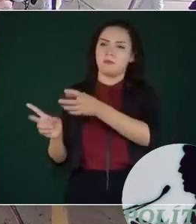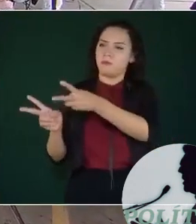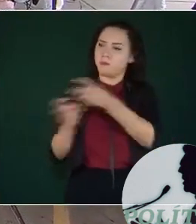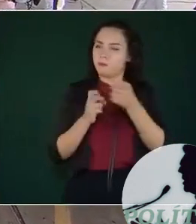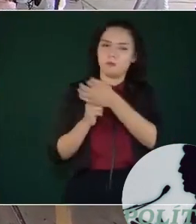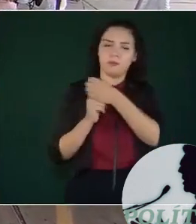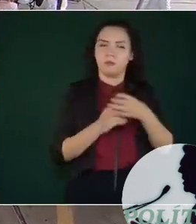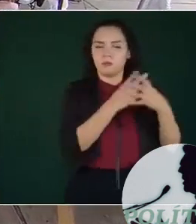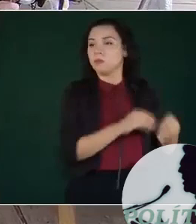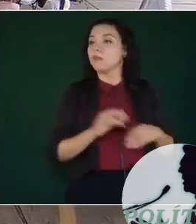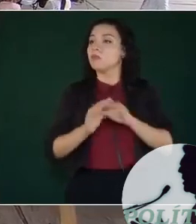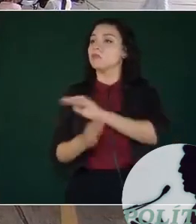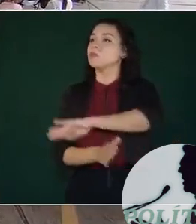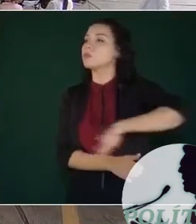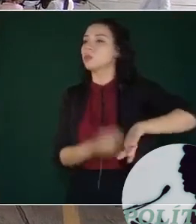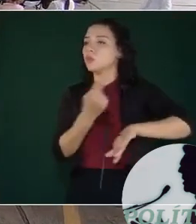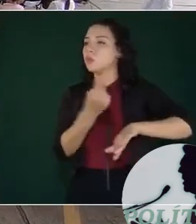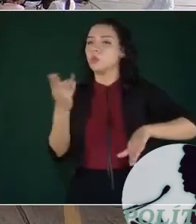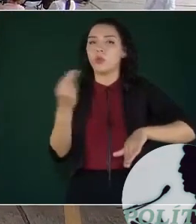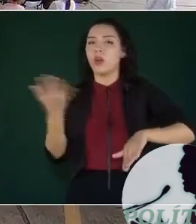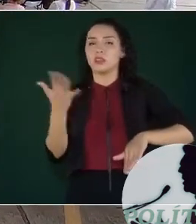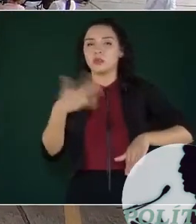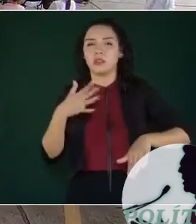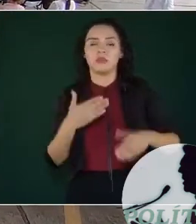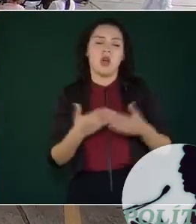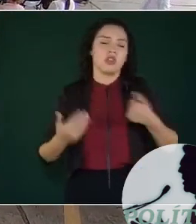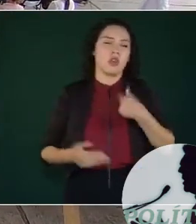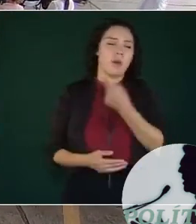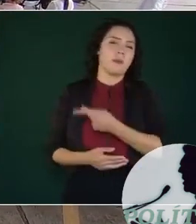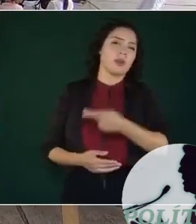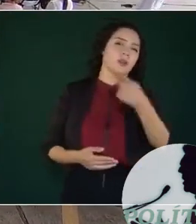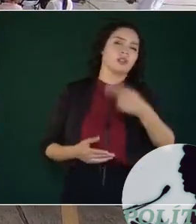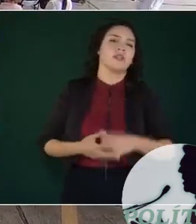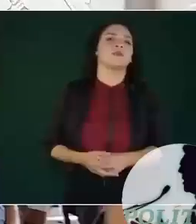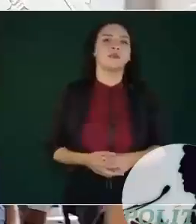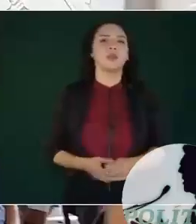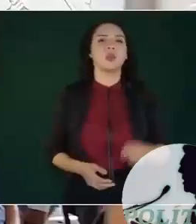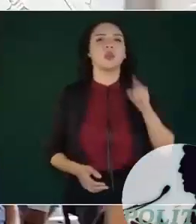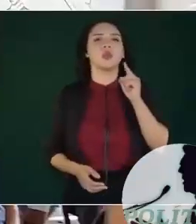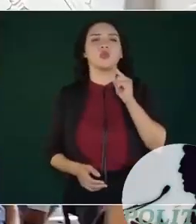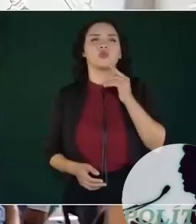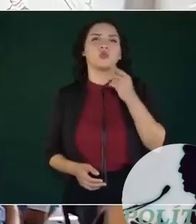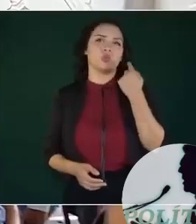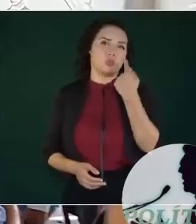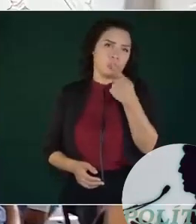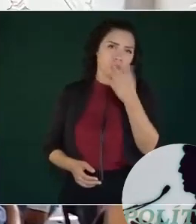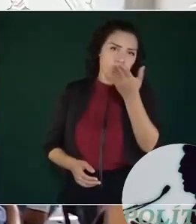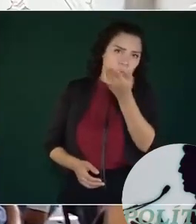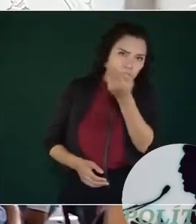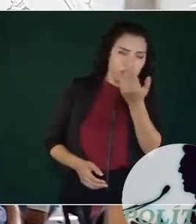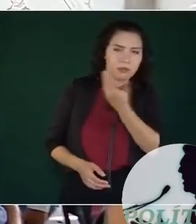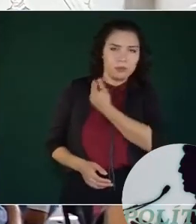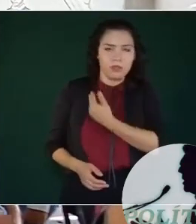personas. La pregunta es, ¿qué reflexión tuvo, presidente, para que este mecanismo se